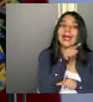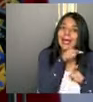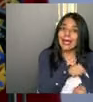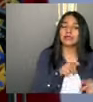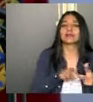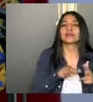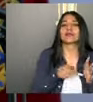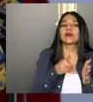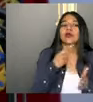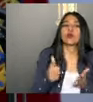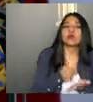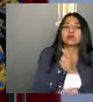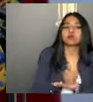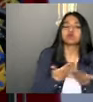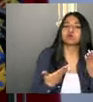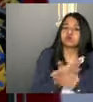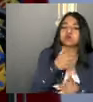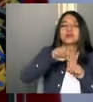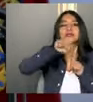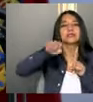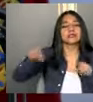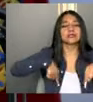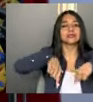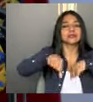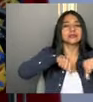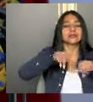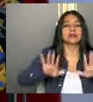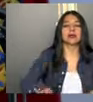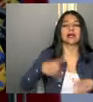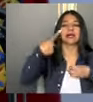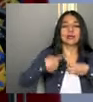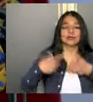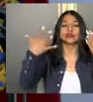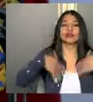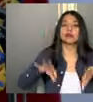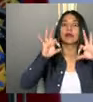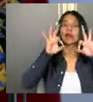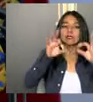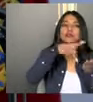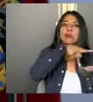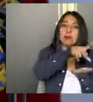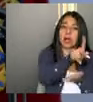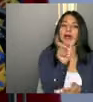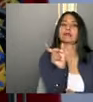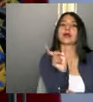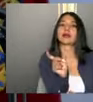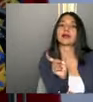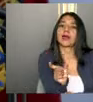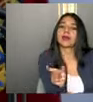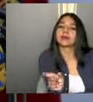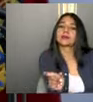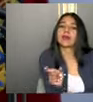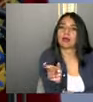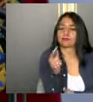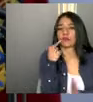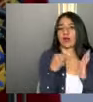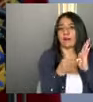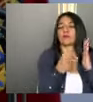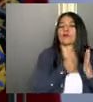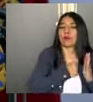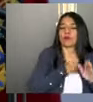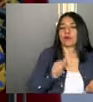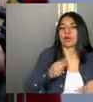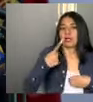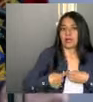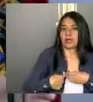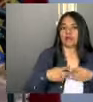quiere, del nuevo sistema de movilidad de la ciudad. Cuando tengamos la posibilidad de pagar con tarjeta, que esa tarjeta se convierta en la tarjeta de la ciudad, que